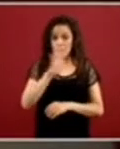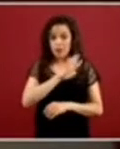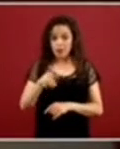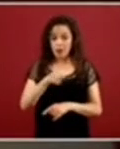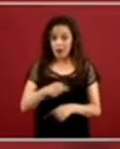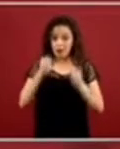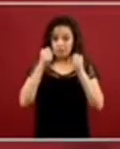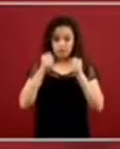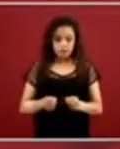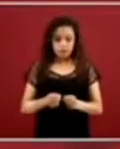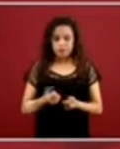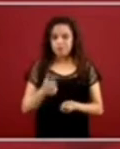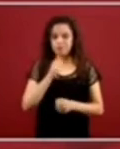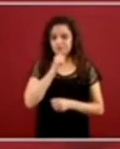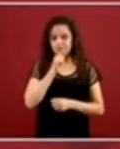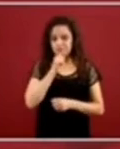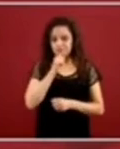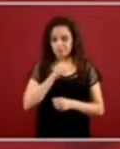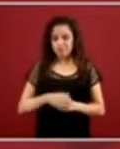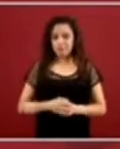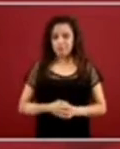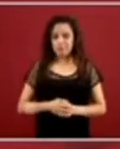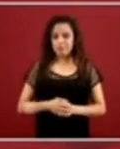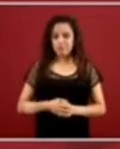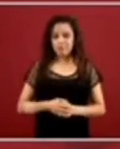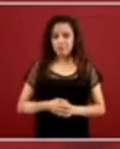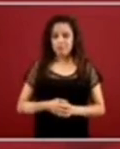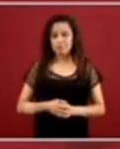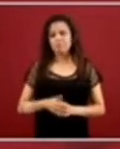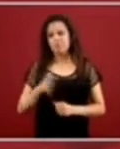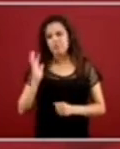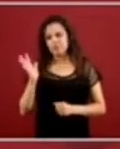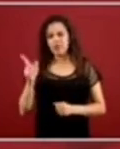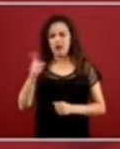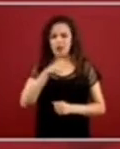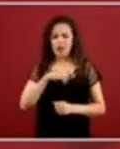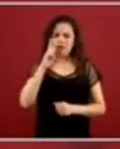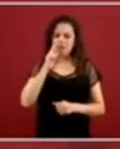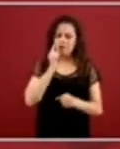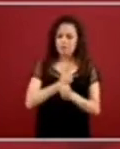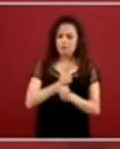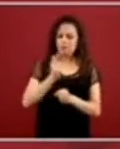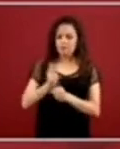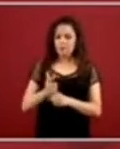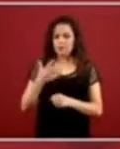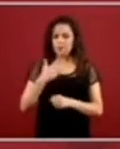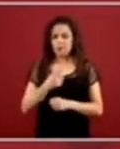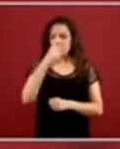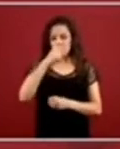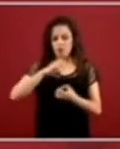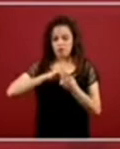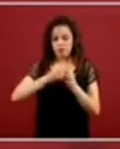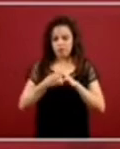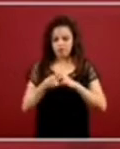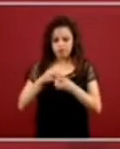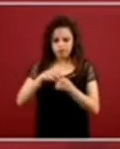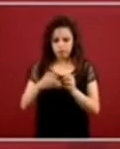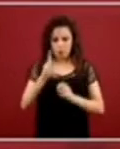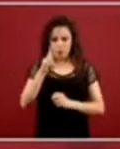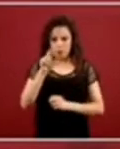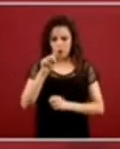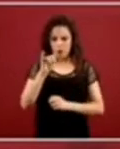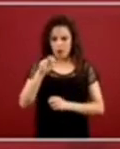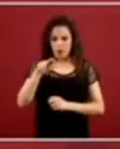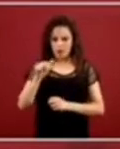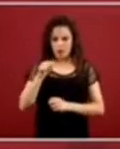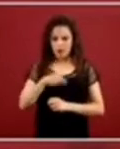Se ha identificado que cierta molécula es una proteína que es un receptor de